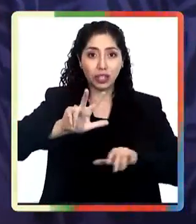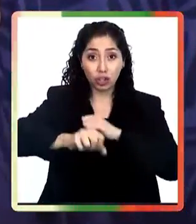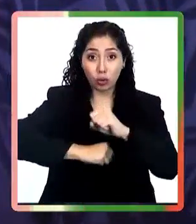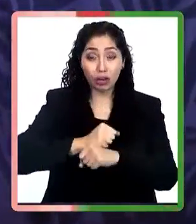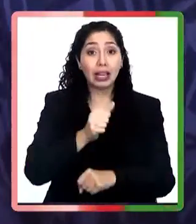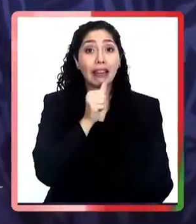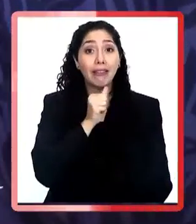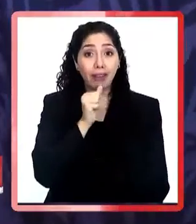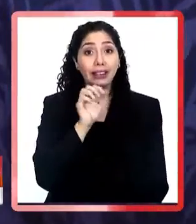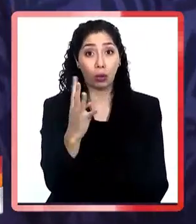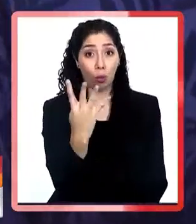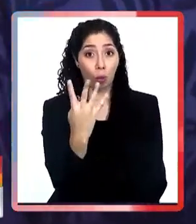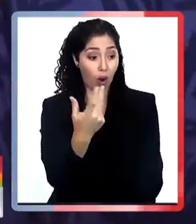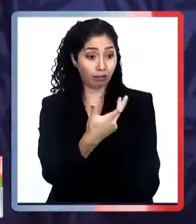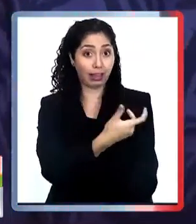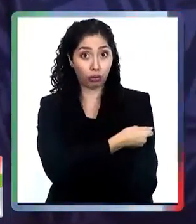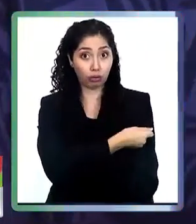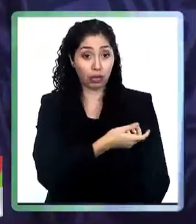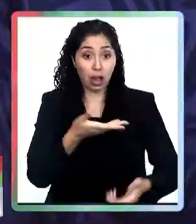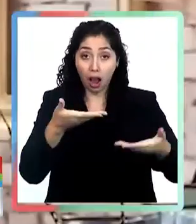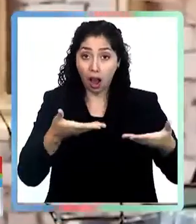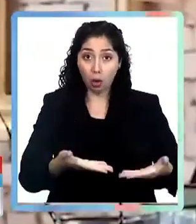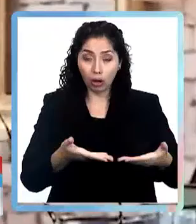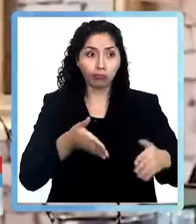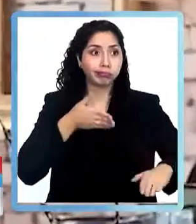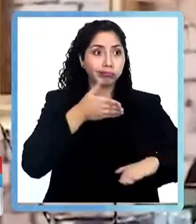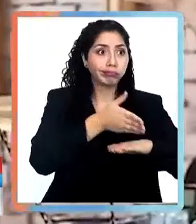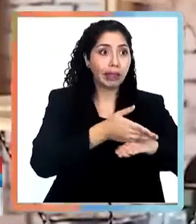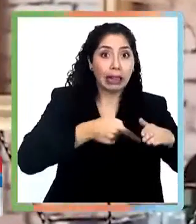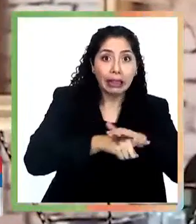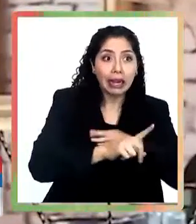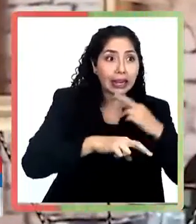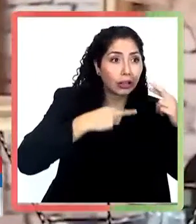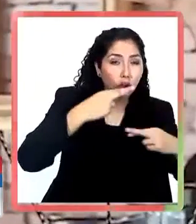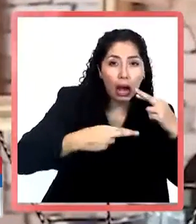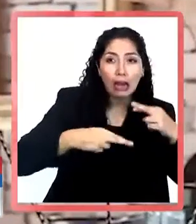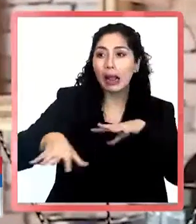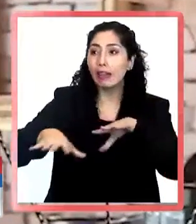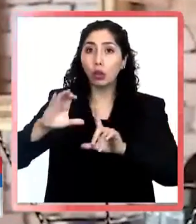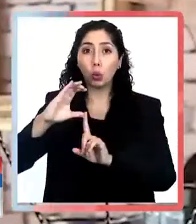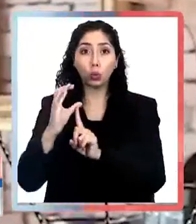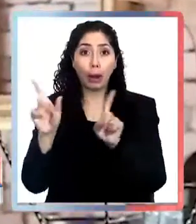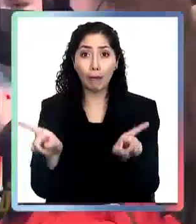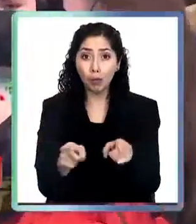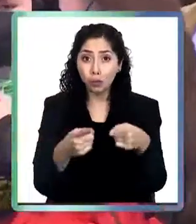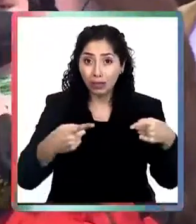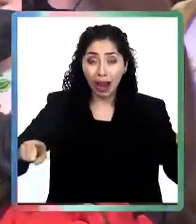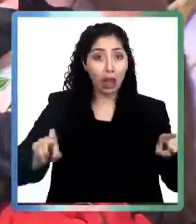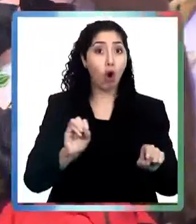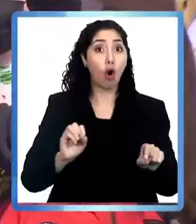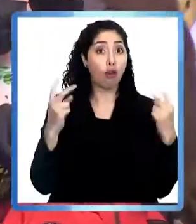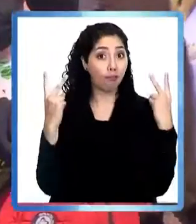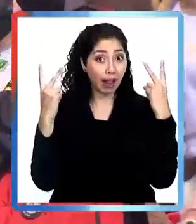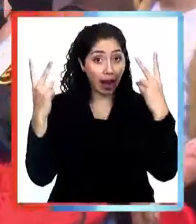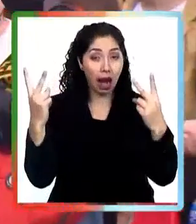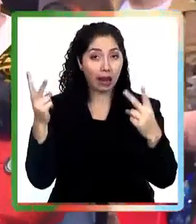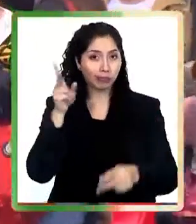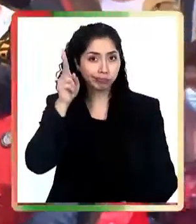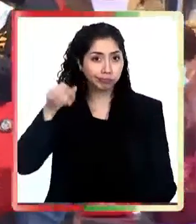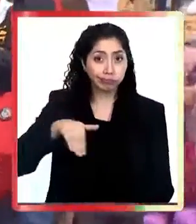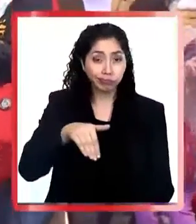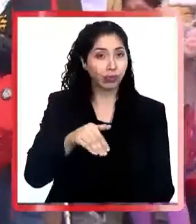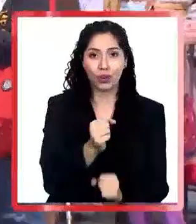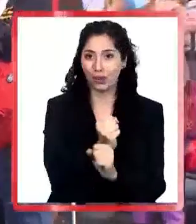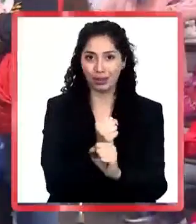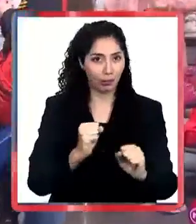18 años que no tienen la cuarta dosis desde ahora no podrán acudir a restaurantes eventos culturales musicales ni viajar en el transporte